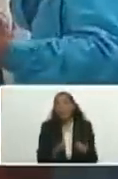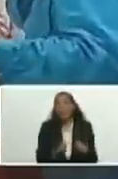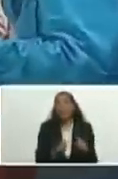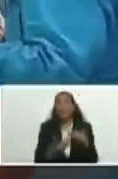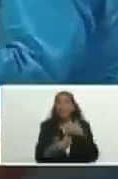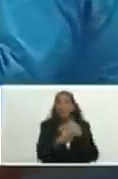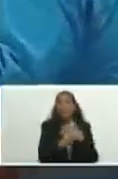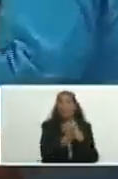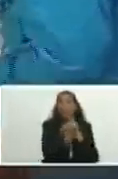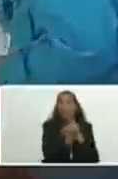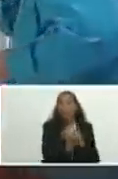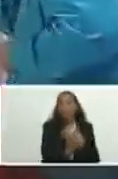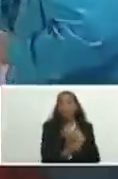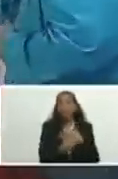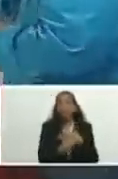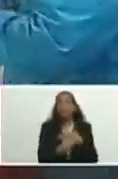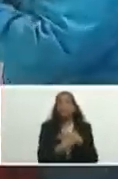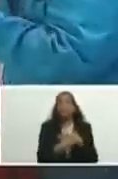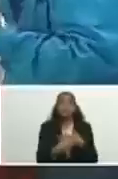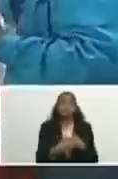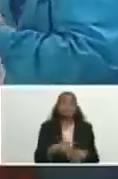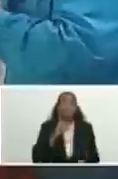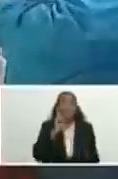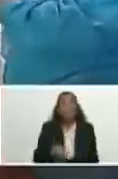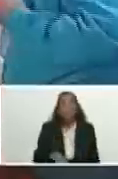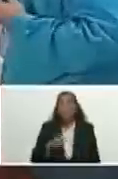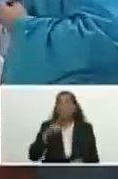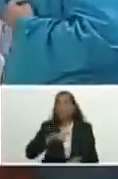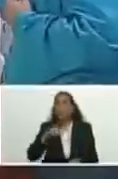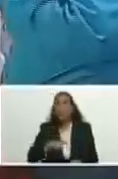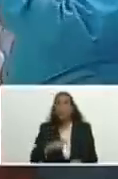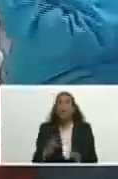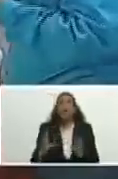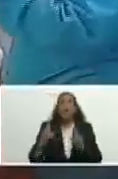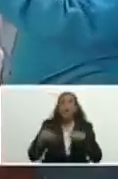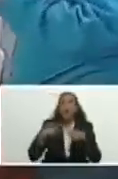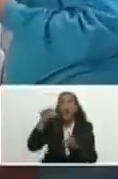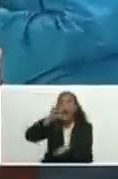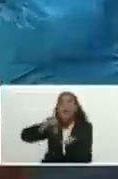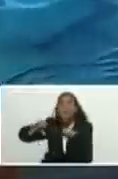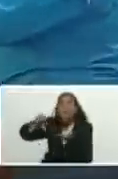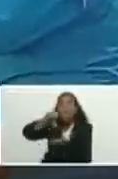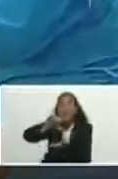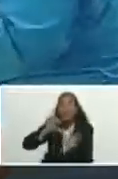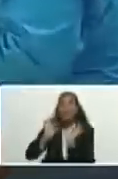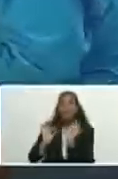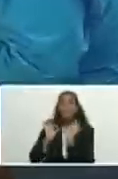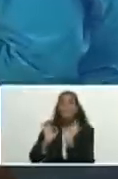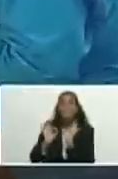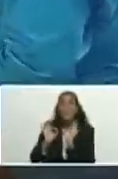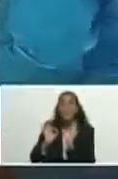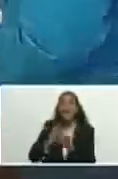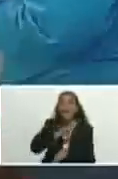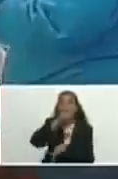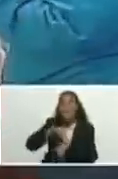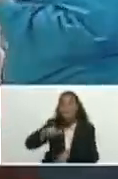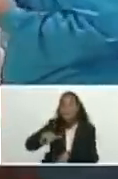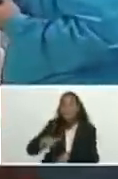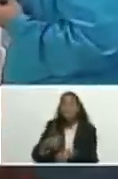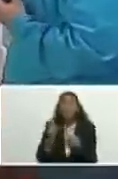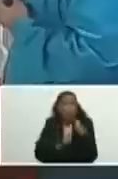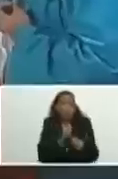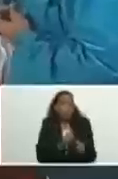bloqueo económico también, nos vimos en la necesidad de generar un aceite de laminación a nivel nacional.